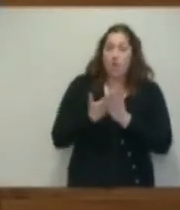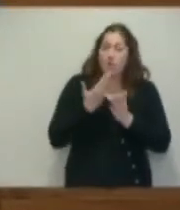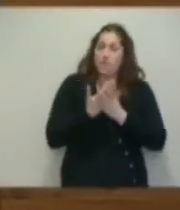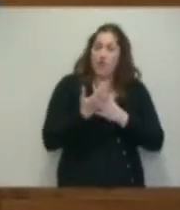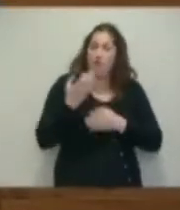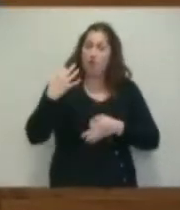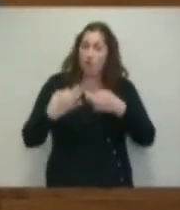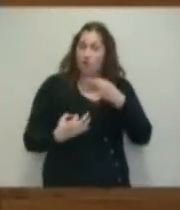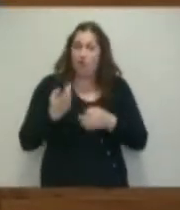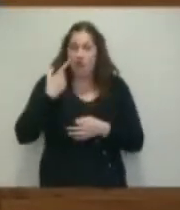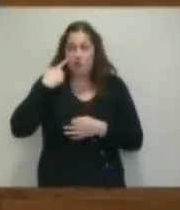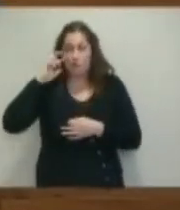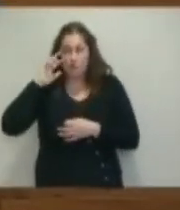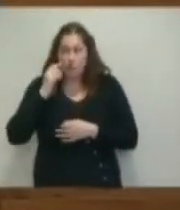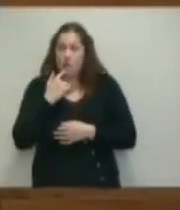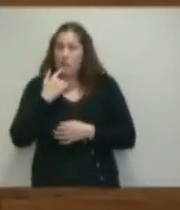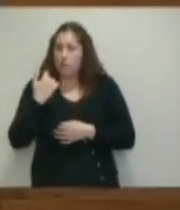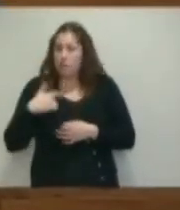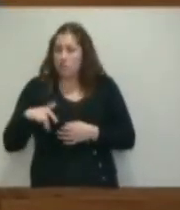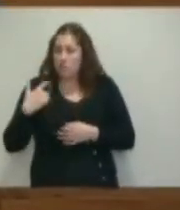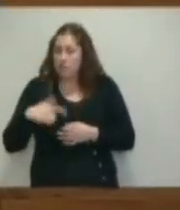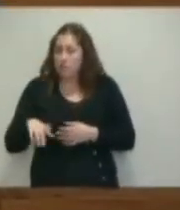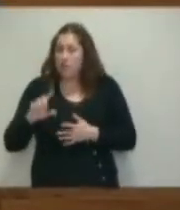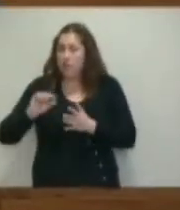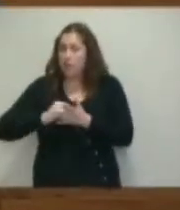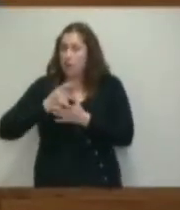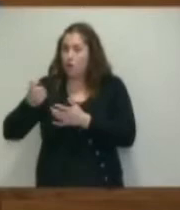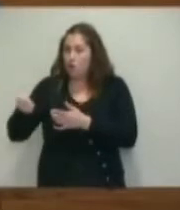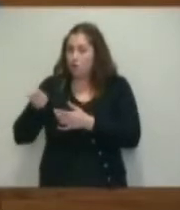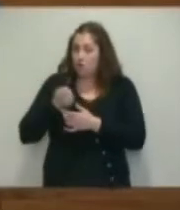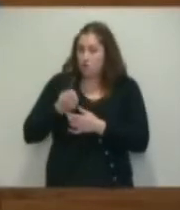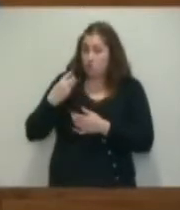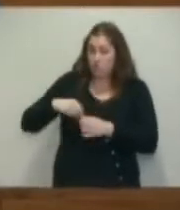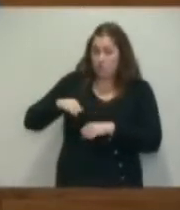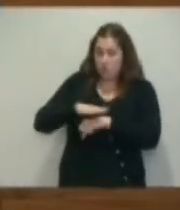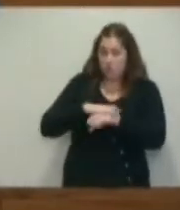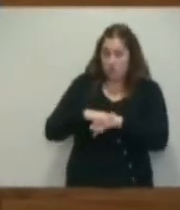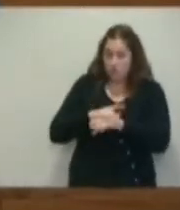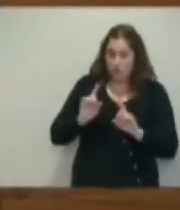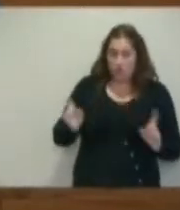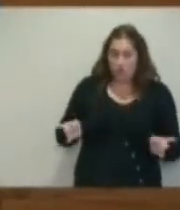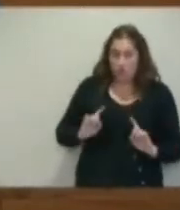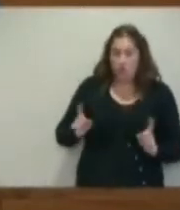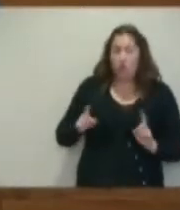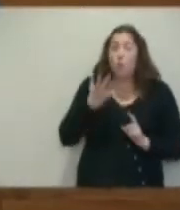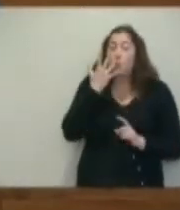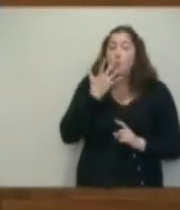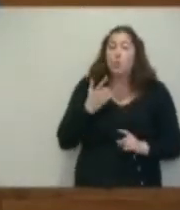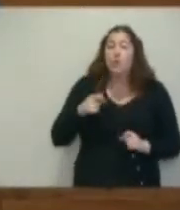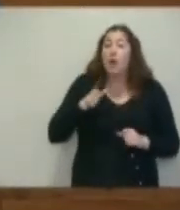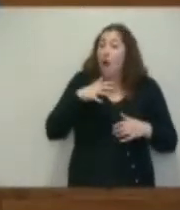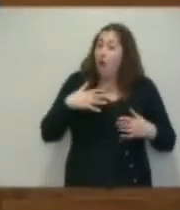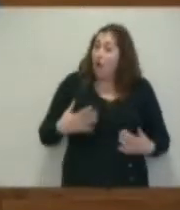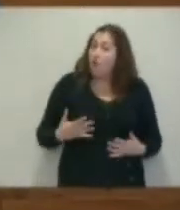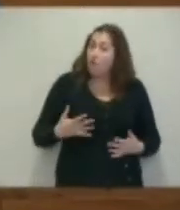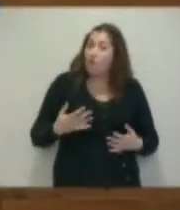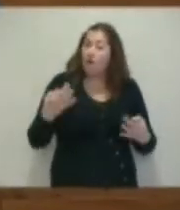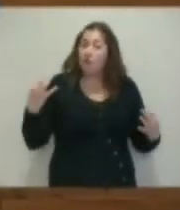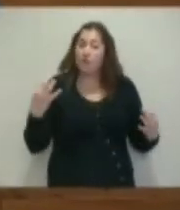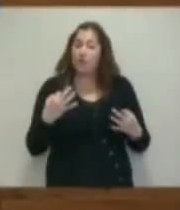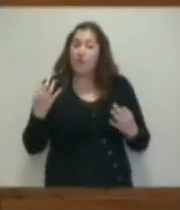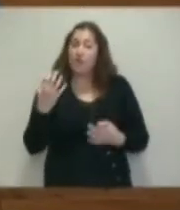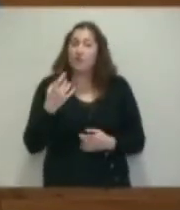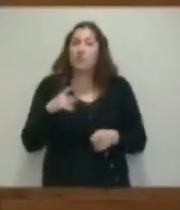y supongo que se repetirá, no había sido contratado precisamente por ese mismo Gobierno. Y lo que sí me gustaría en este momento sería leer el fallo